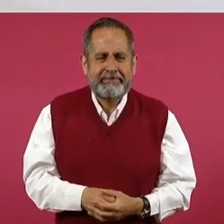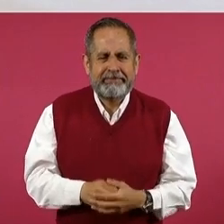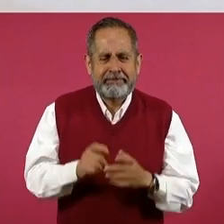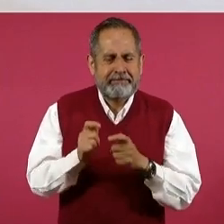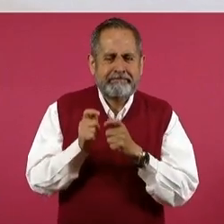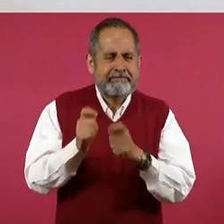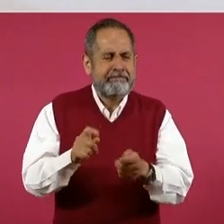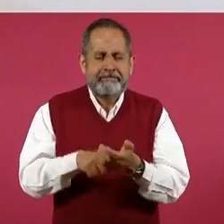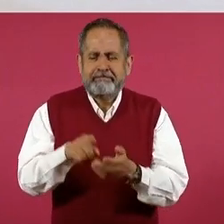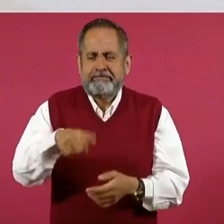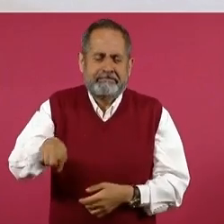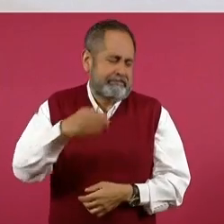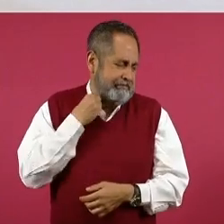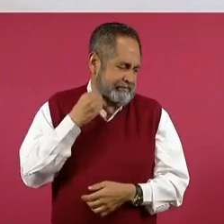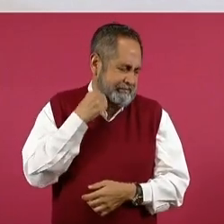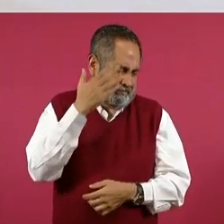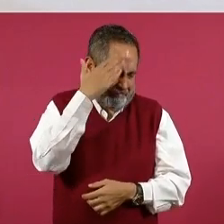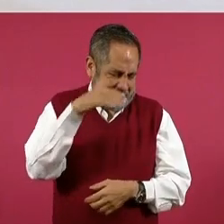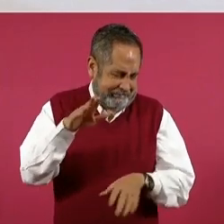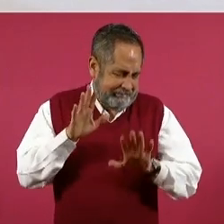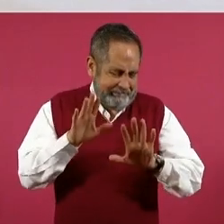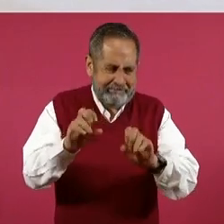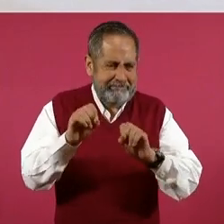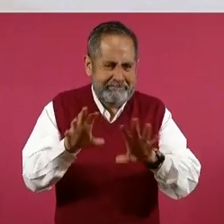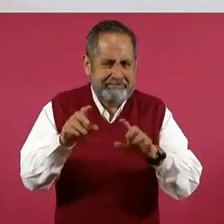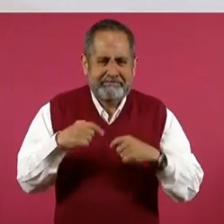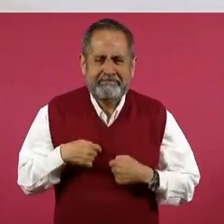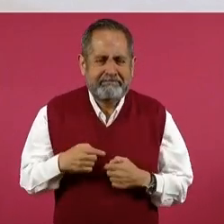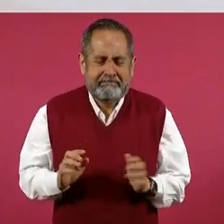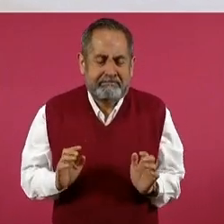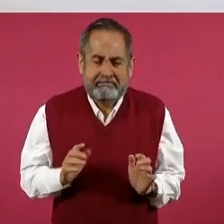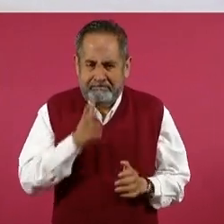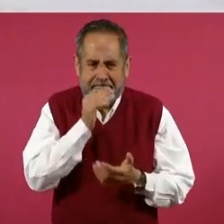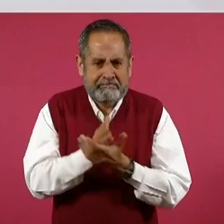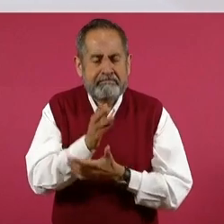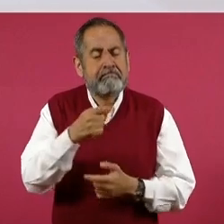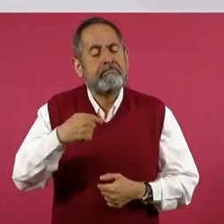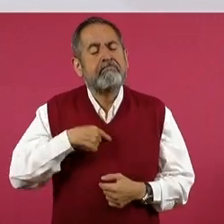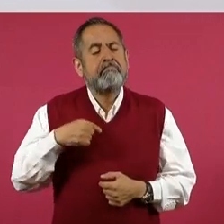corresponde a los abogados. Yo lo que puedo decir